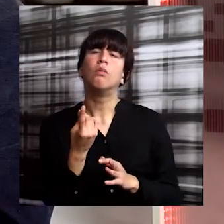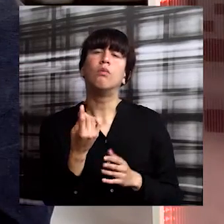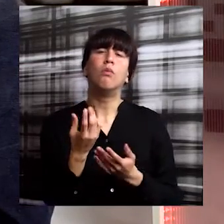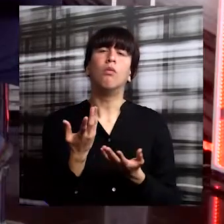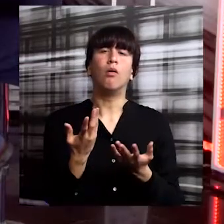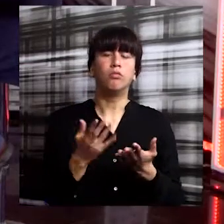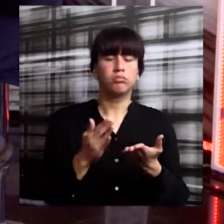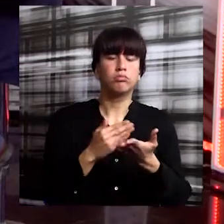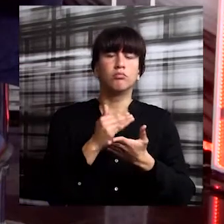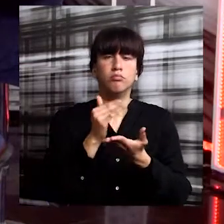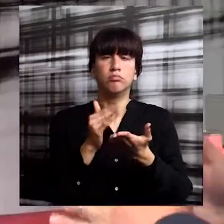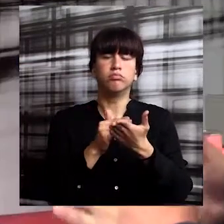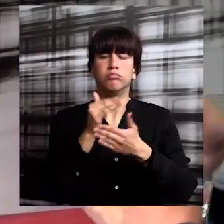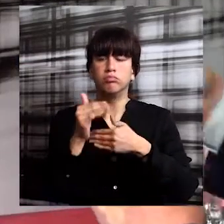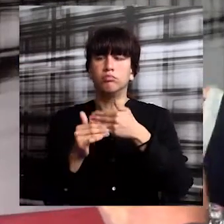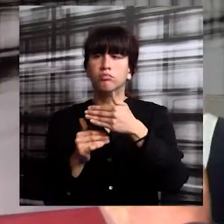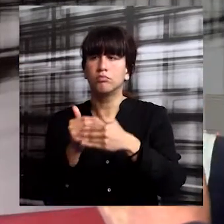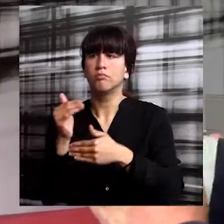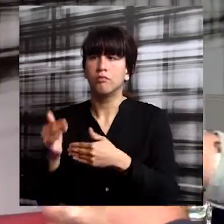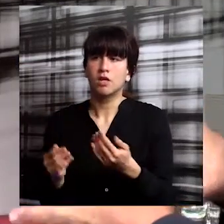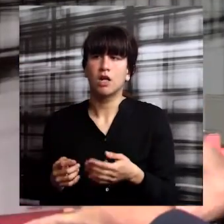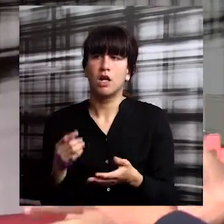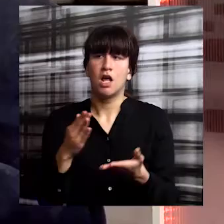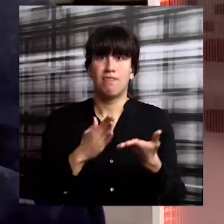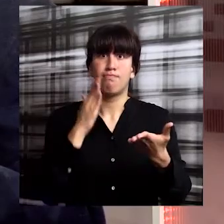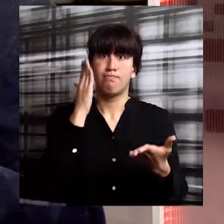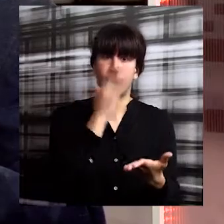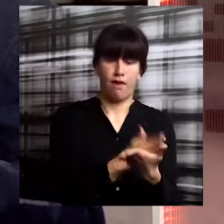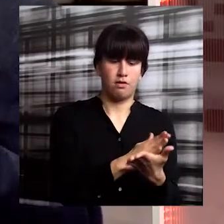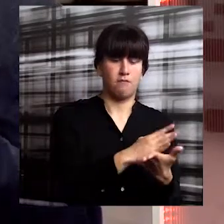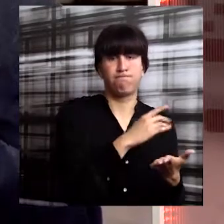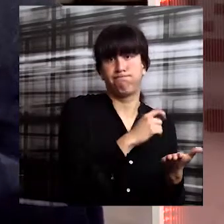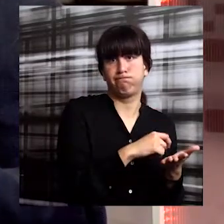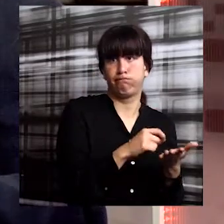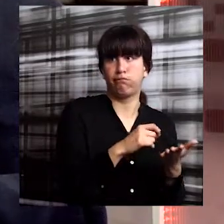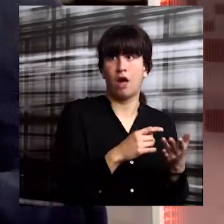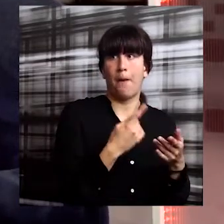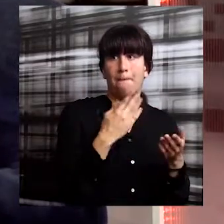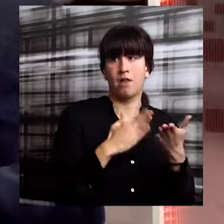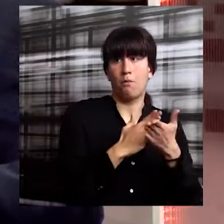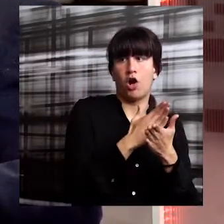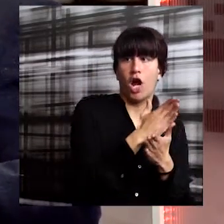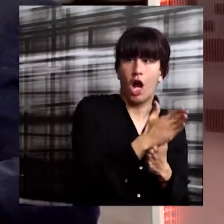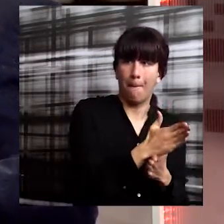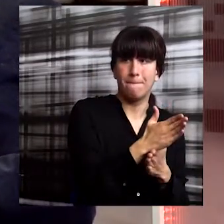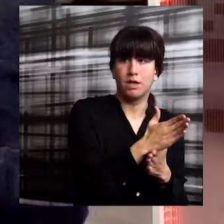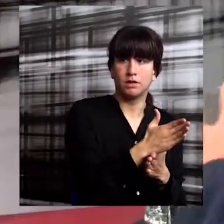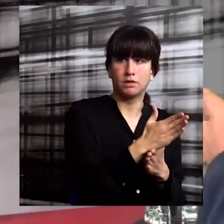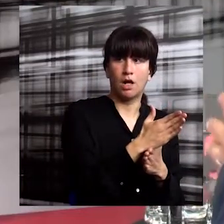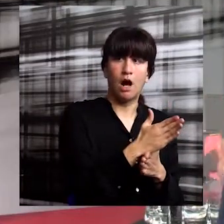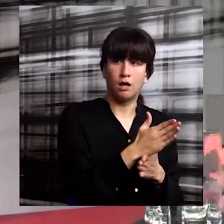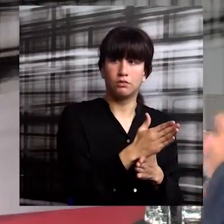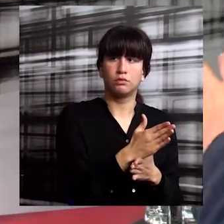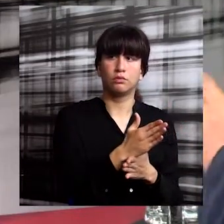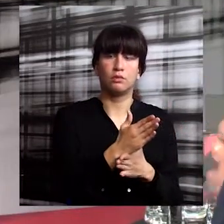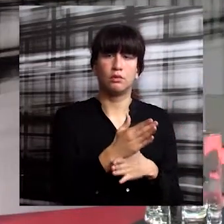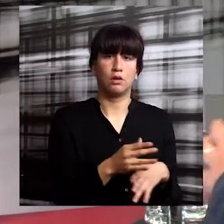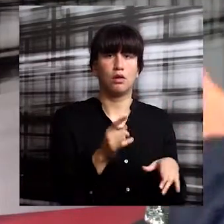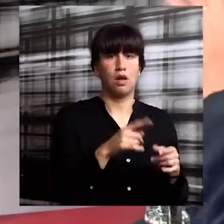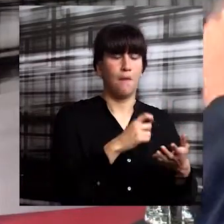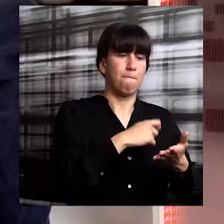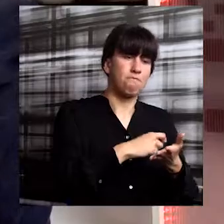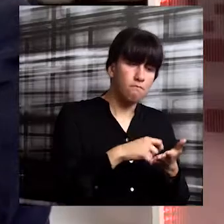ejecutarse? Desde que se parte, porque estamos recién en tema preliminar, hay que llamar a una licitación internacional, hay